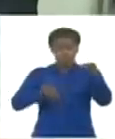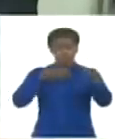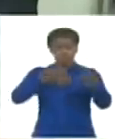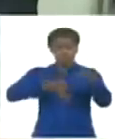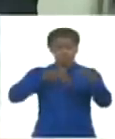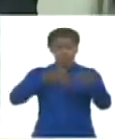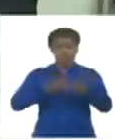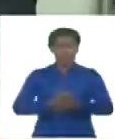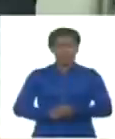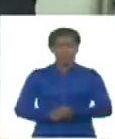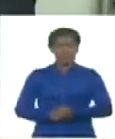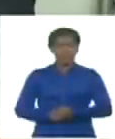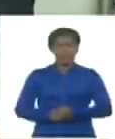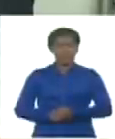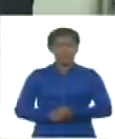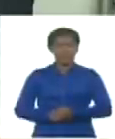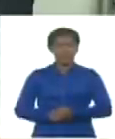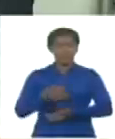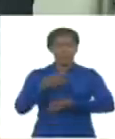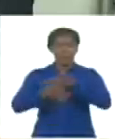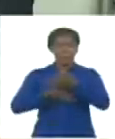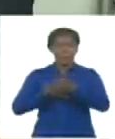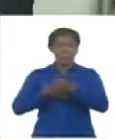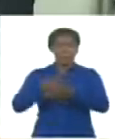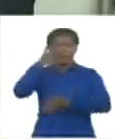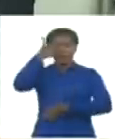El ALBA TCP